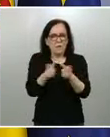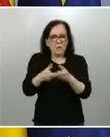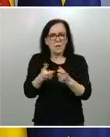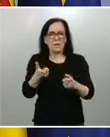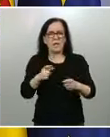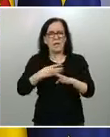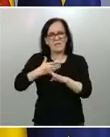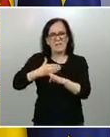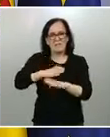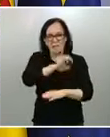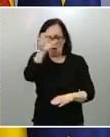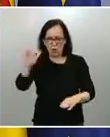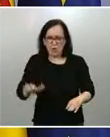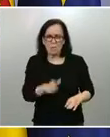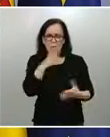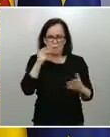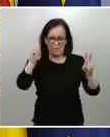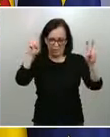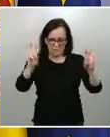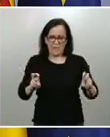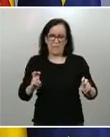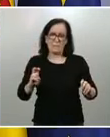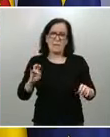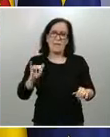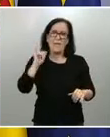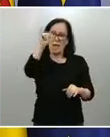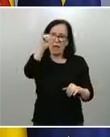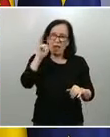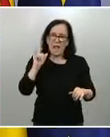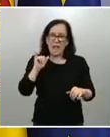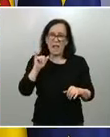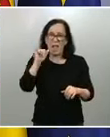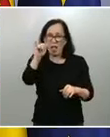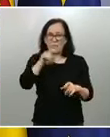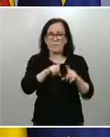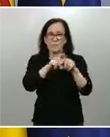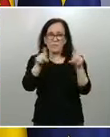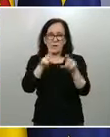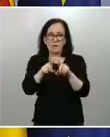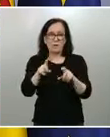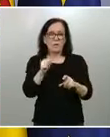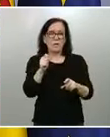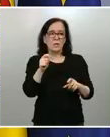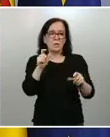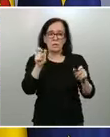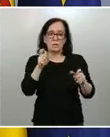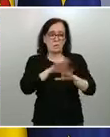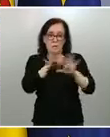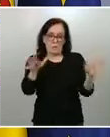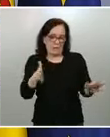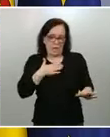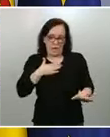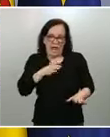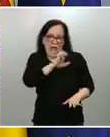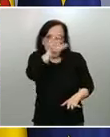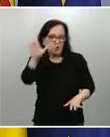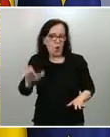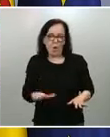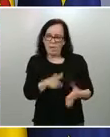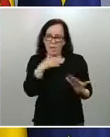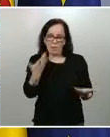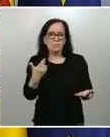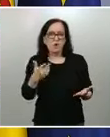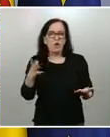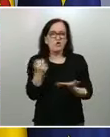tema de la aviación el modo aéreo es un caso claramente europeo todos los países están afectados todas las